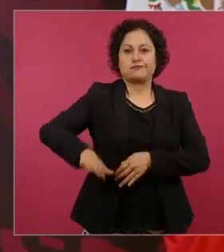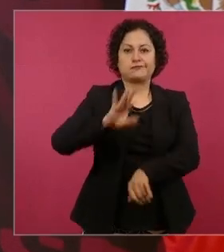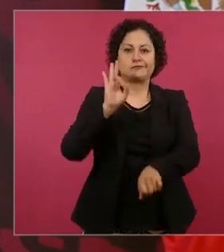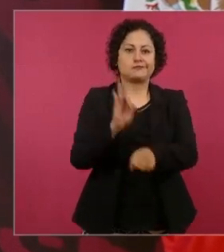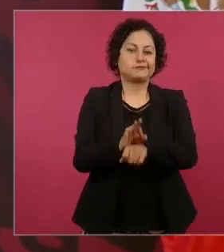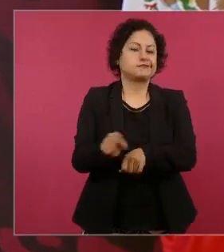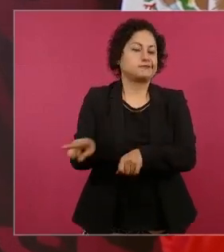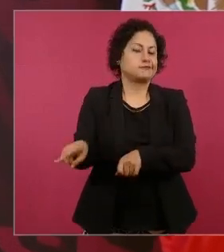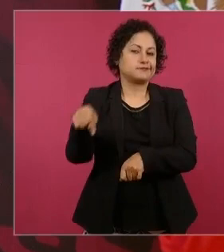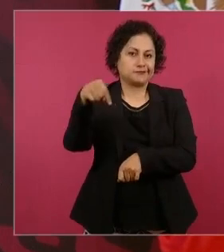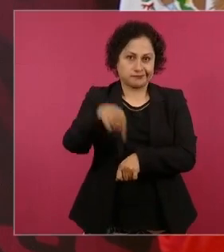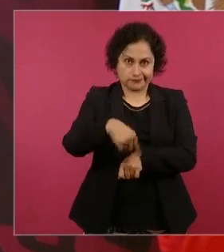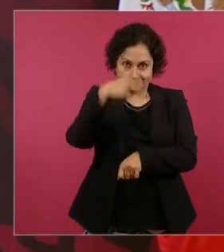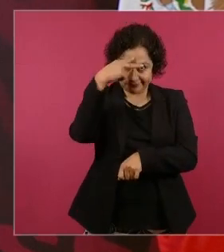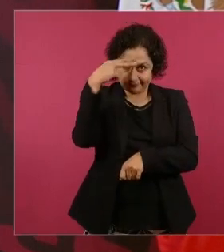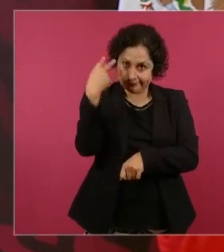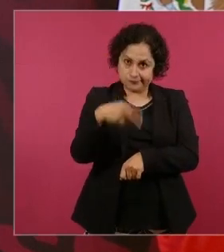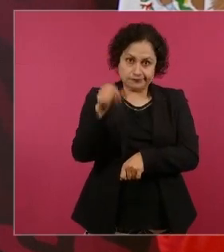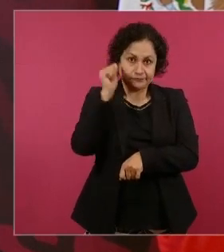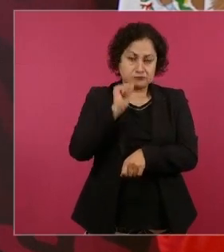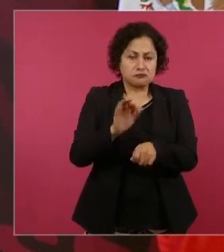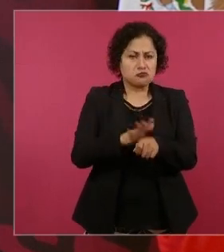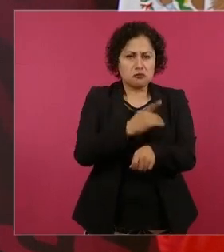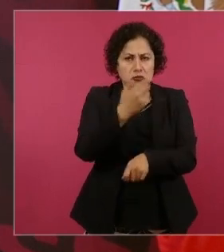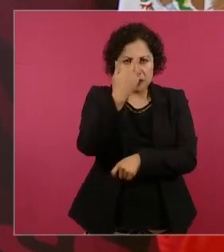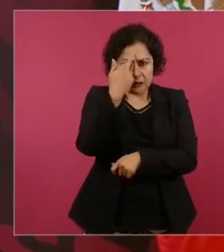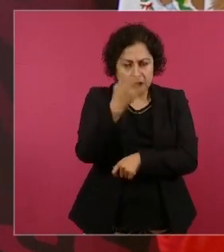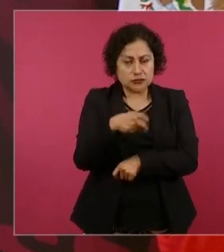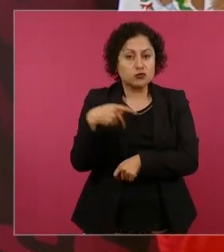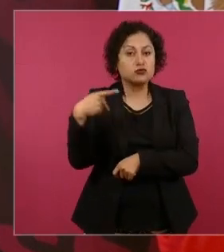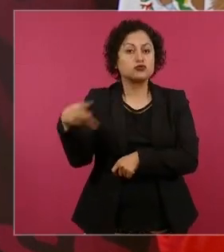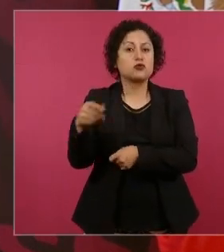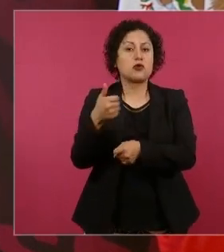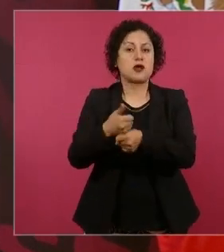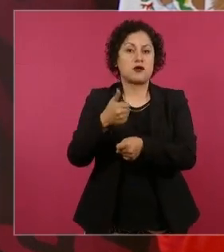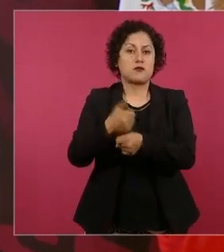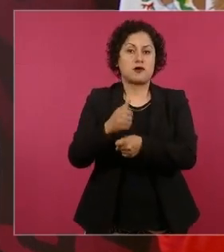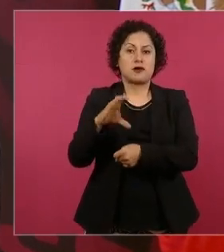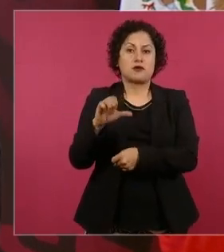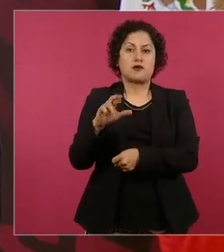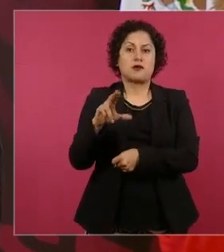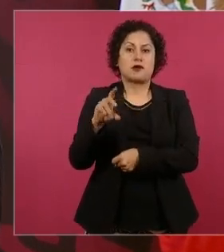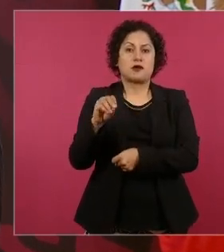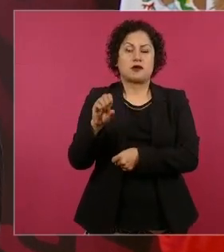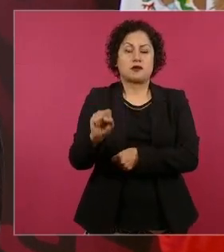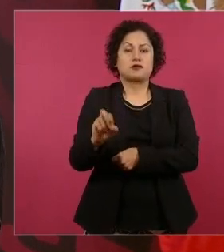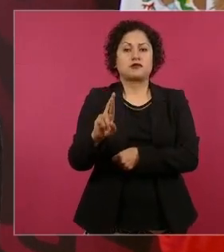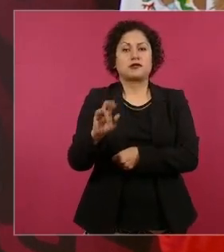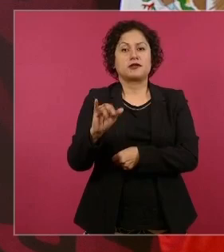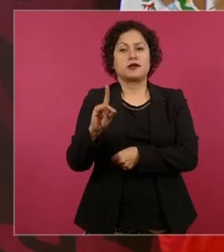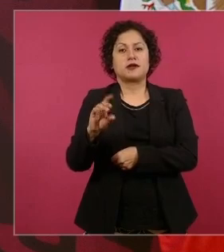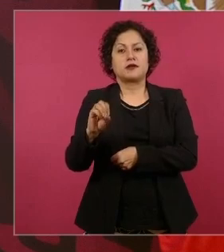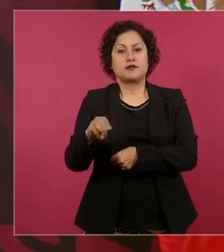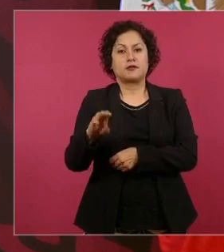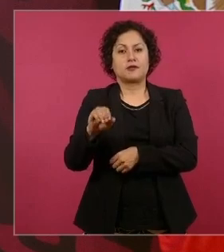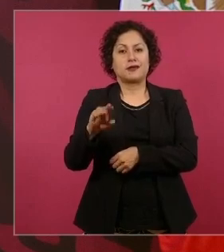influenciado por su abuelo, Carlos Ricardo Menéndez